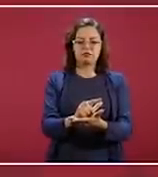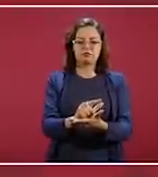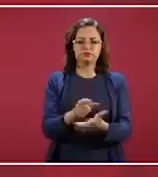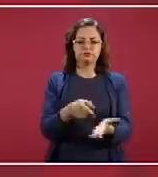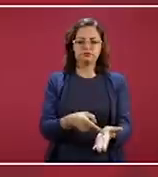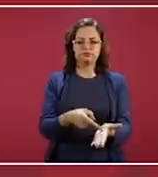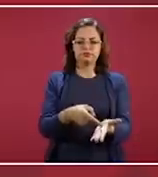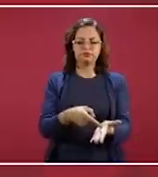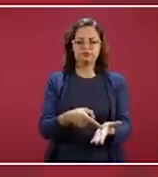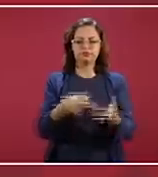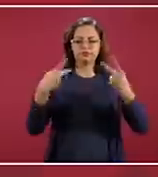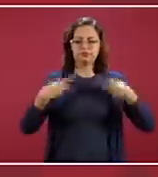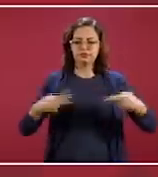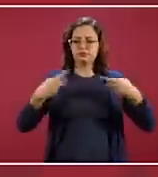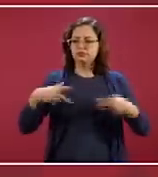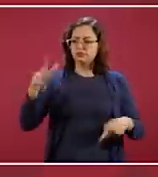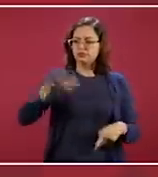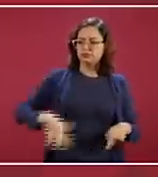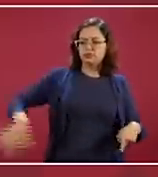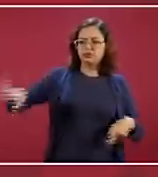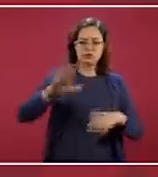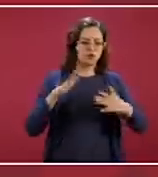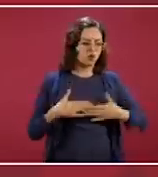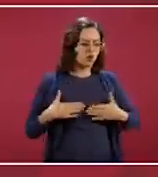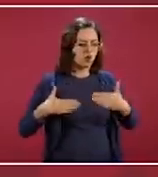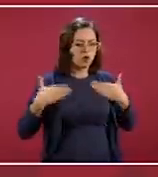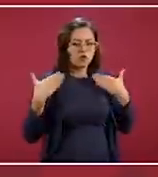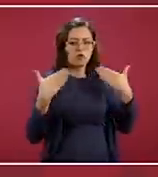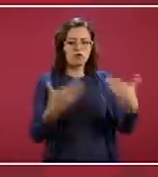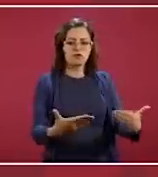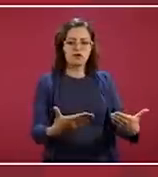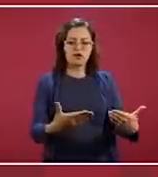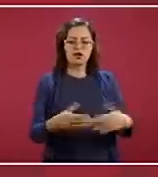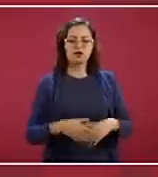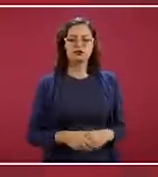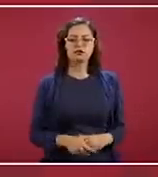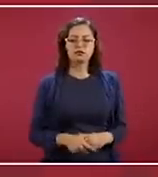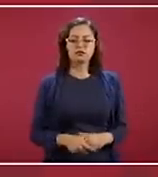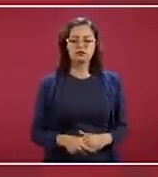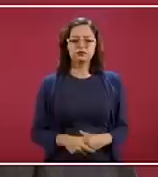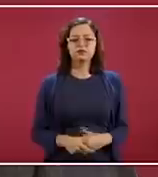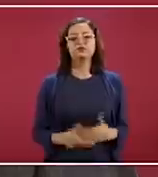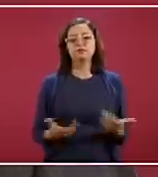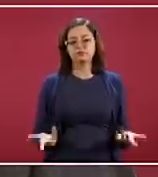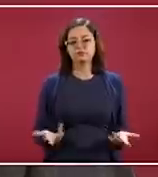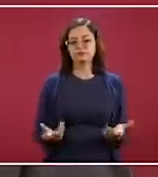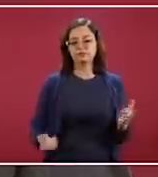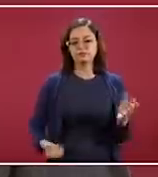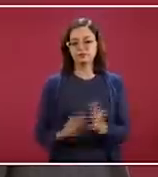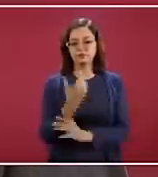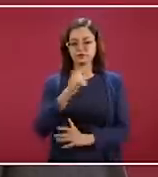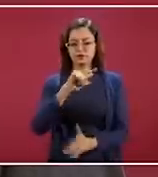de confianza ciudadana, así se llama la ley,